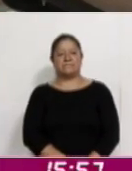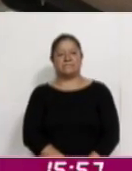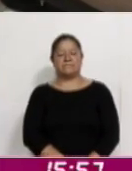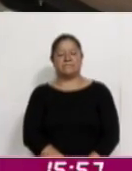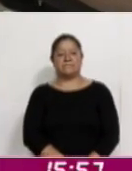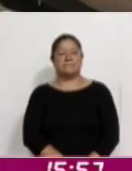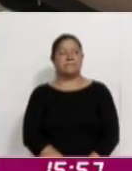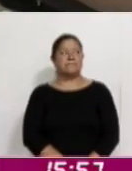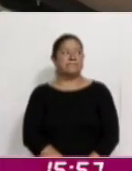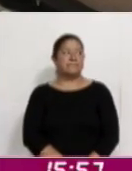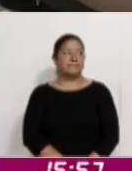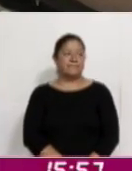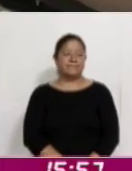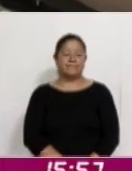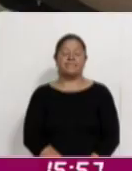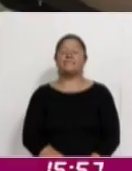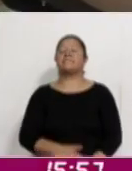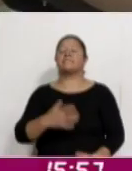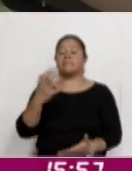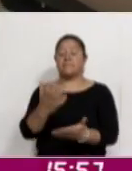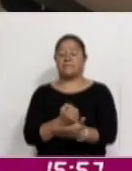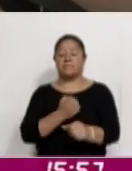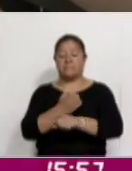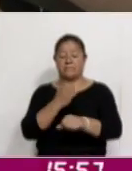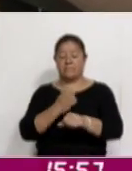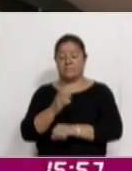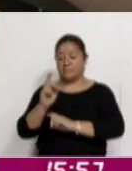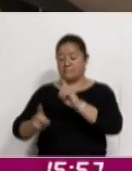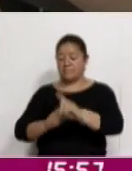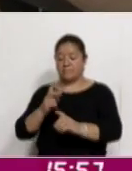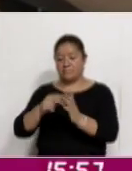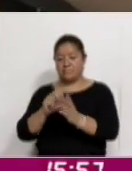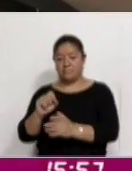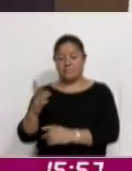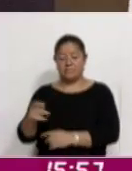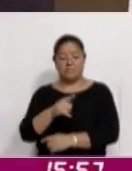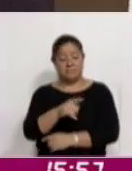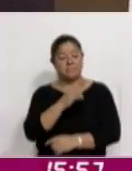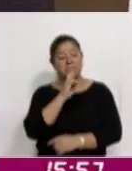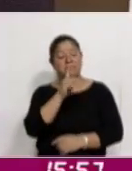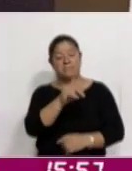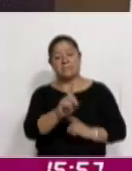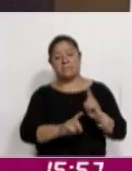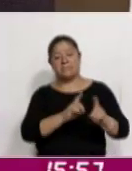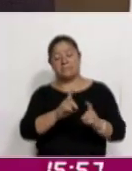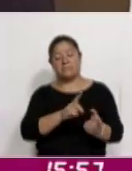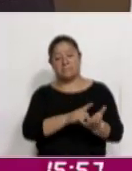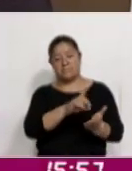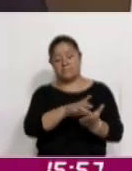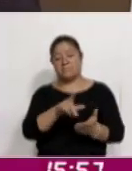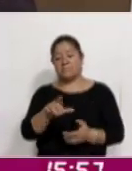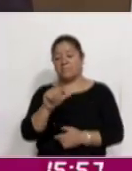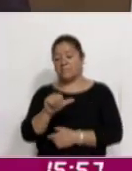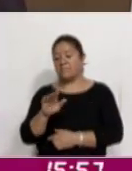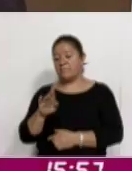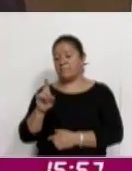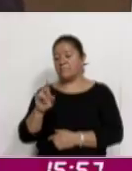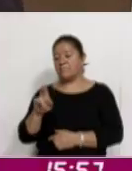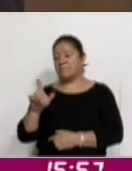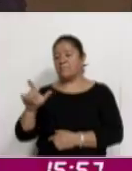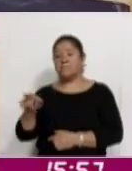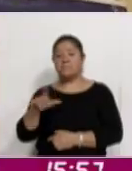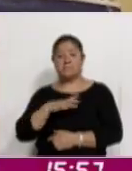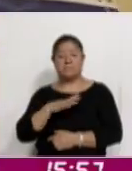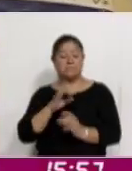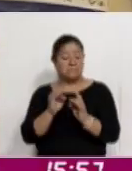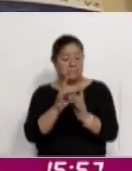Tras ser distinguido con el Premio Estatal del Deporte 2024 como Mejor Deportista Adaptado, Abdul López Pérez se encuentra en un momento crucial de su